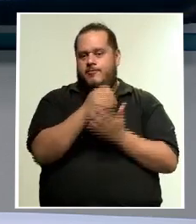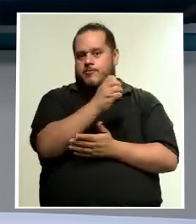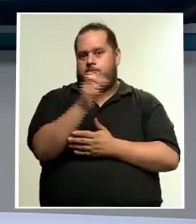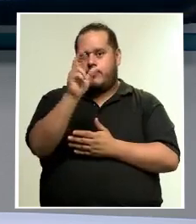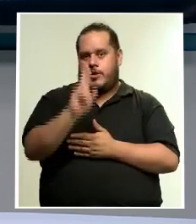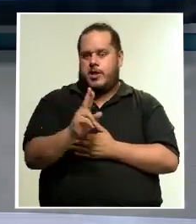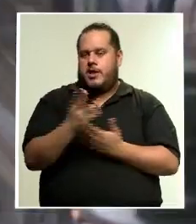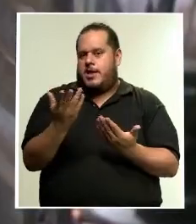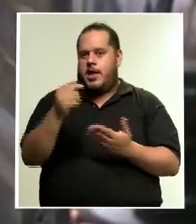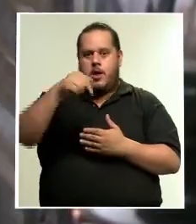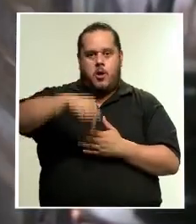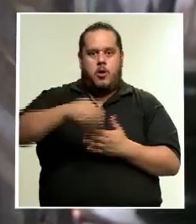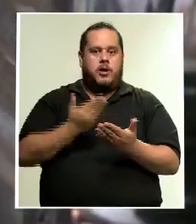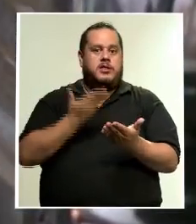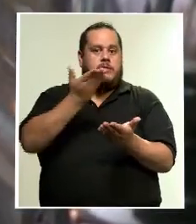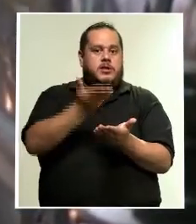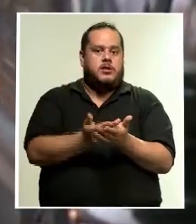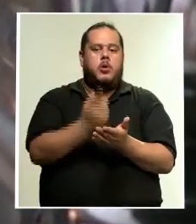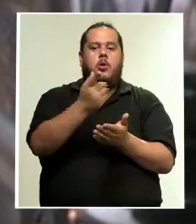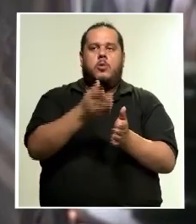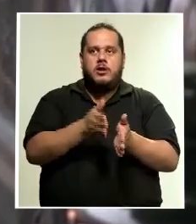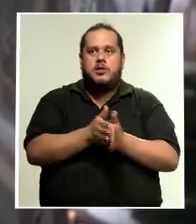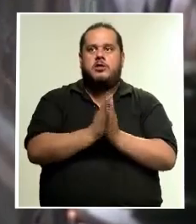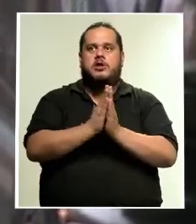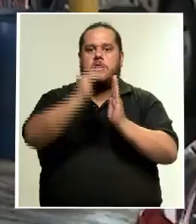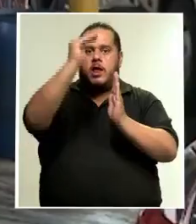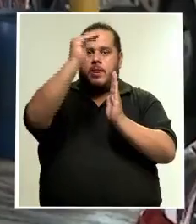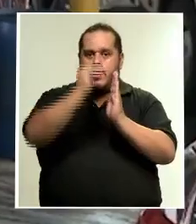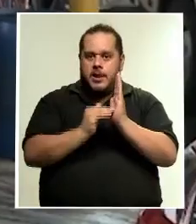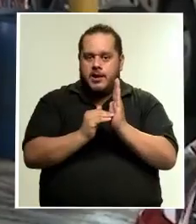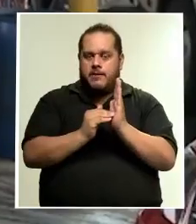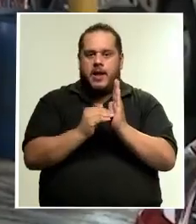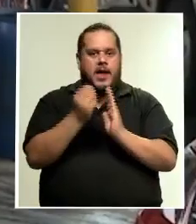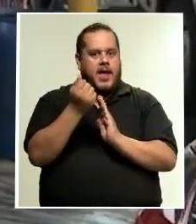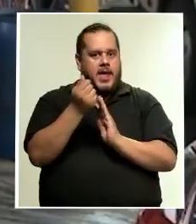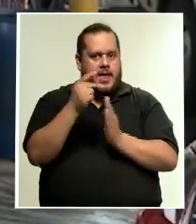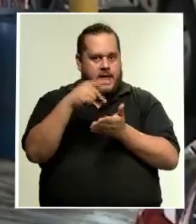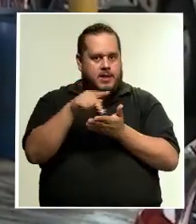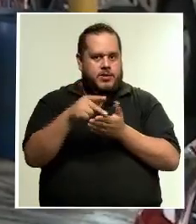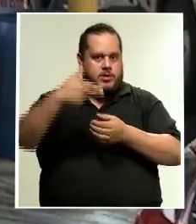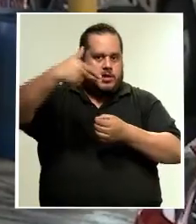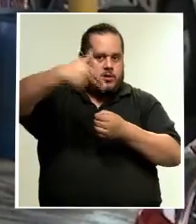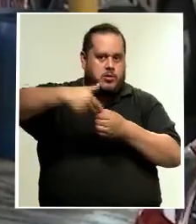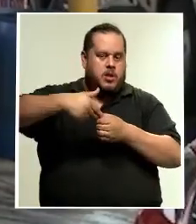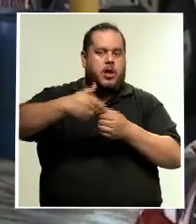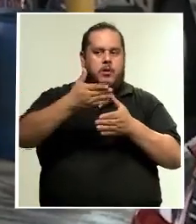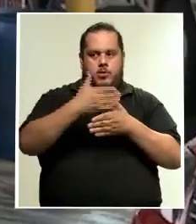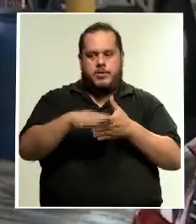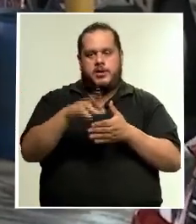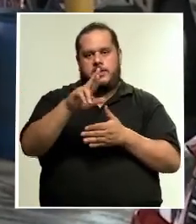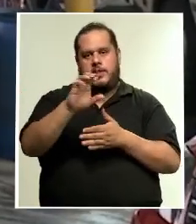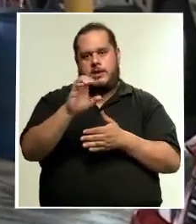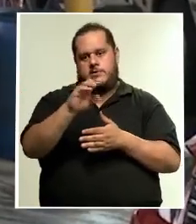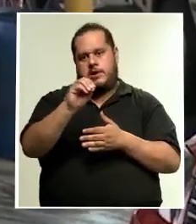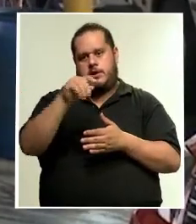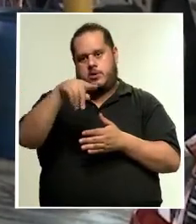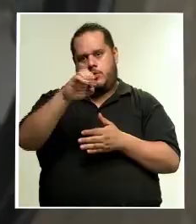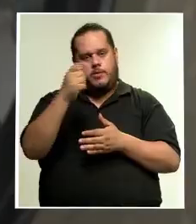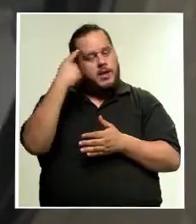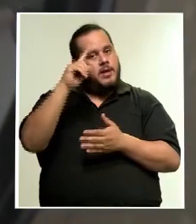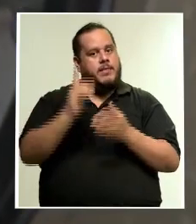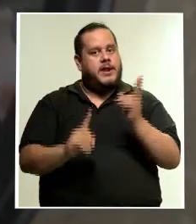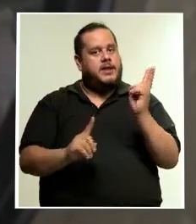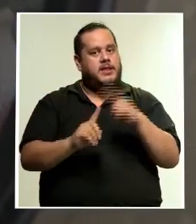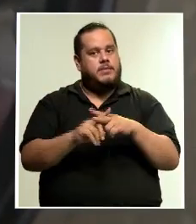costarricenses, y es que hoy se presentó una solicitud de rebaja en el costo de los combustibles por parte de Recope para que se aplique en